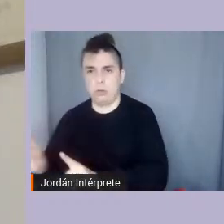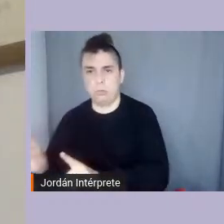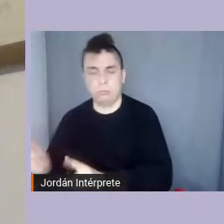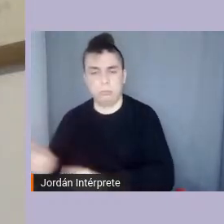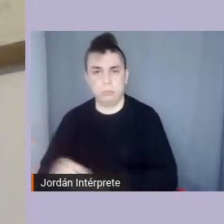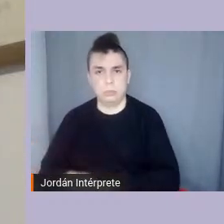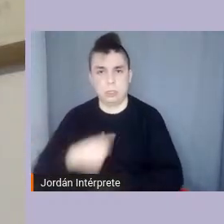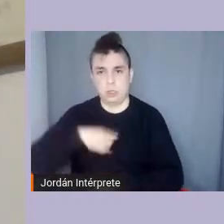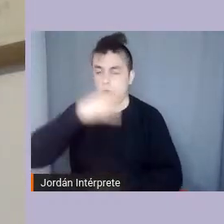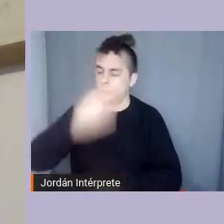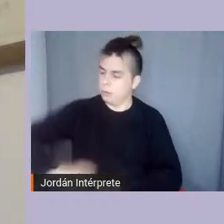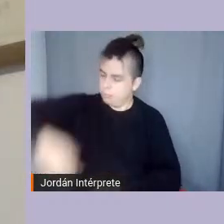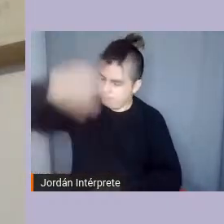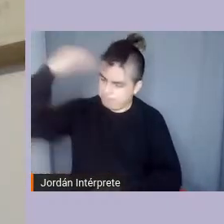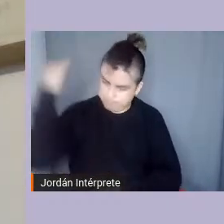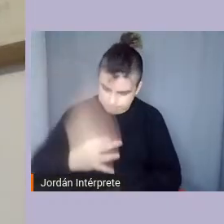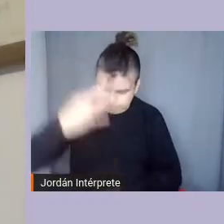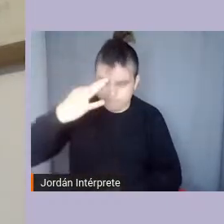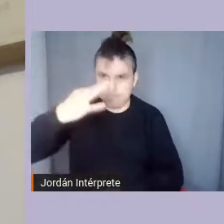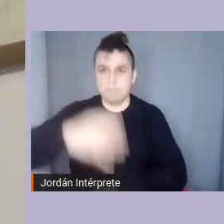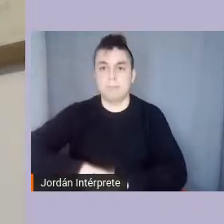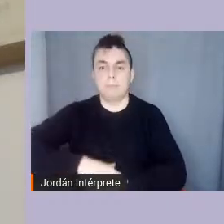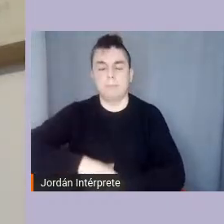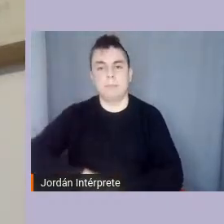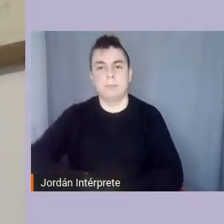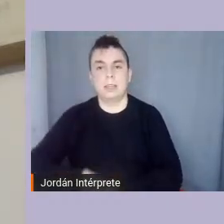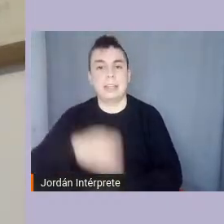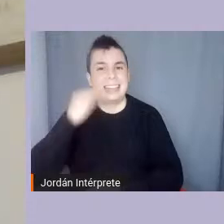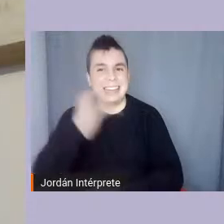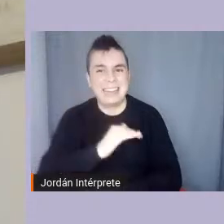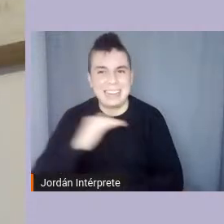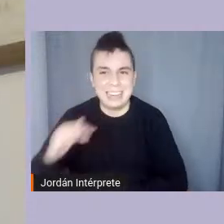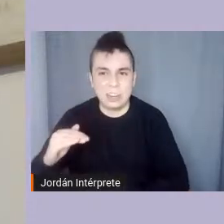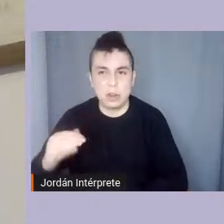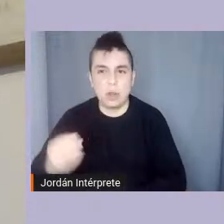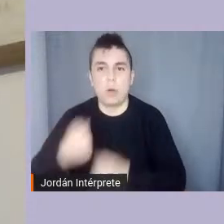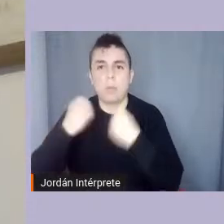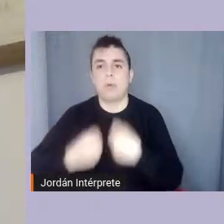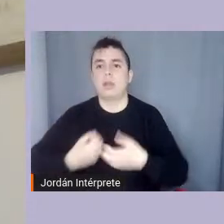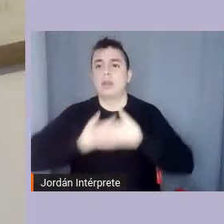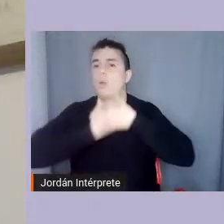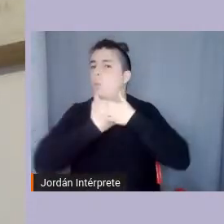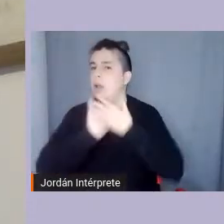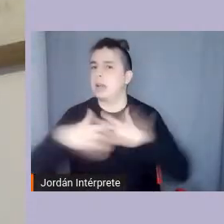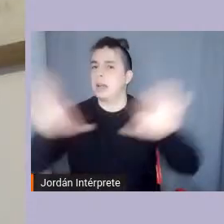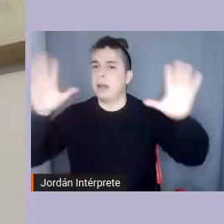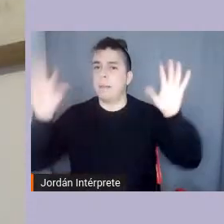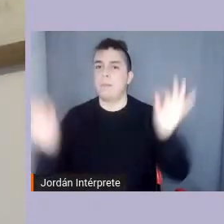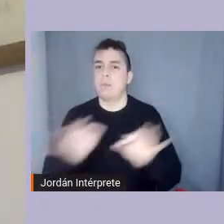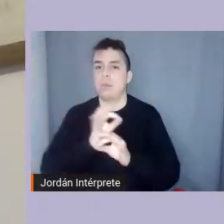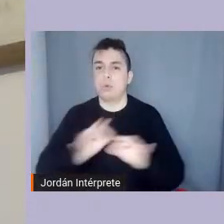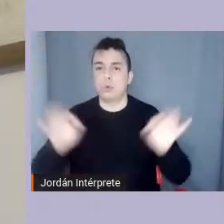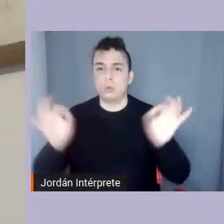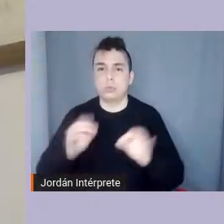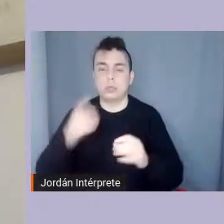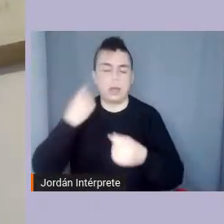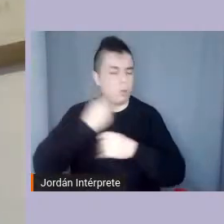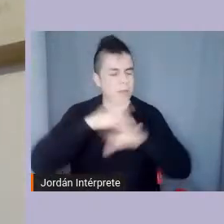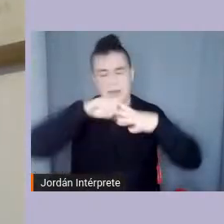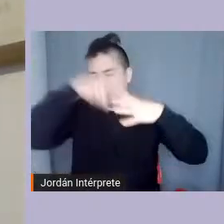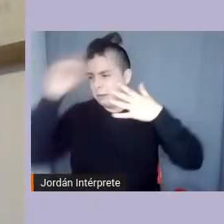soy enfática. El niño puede escuchar cualquier tipo de música, género,